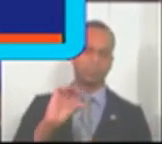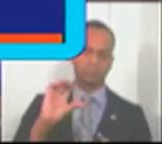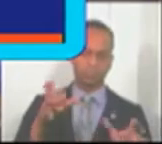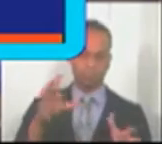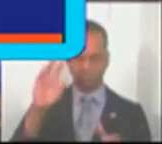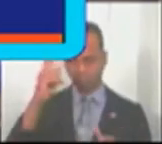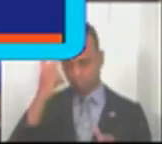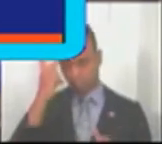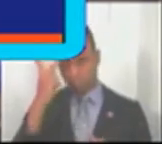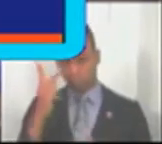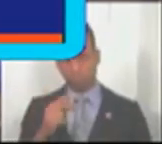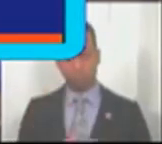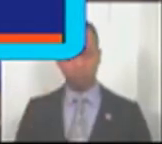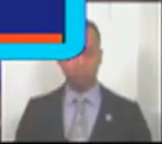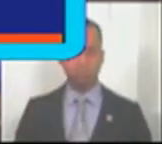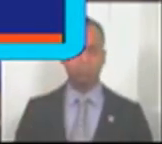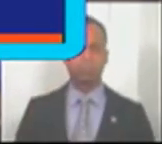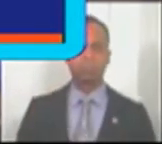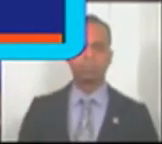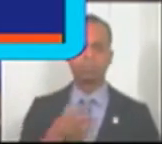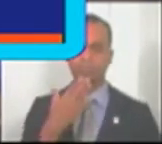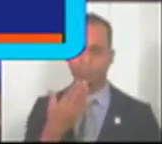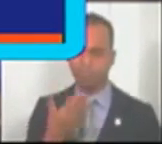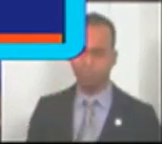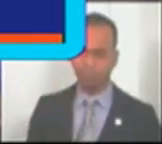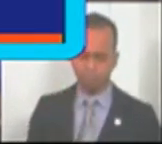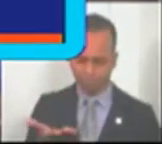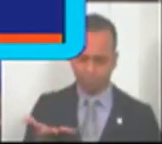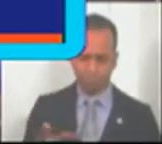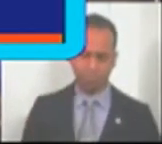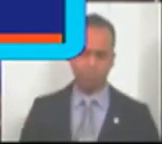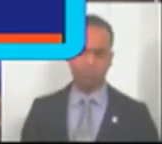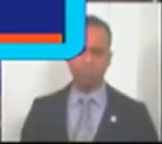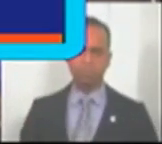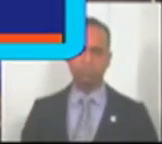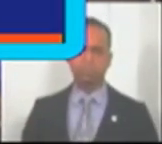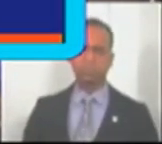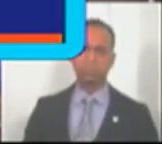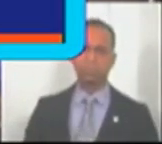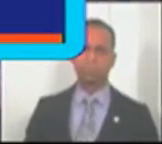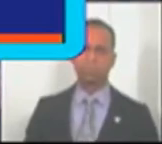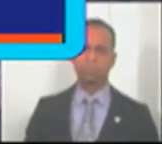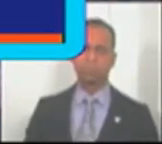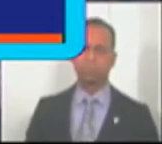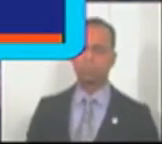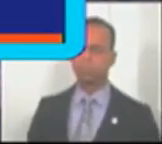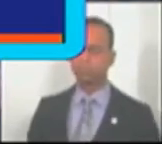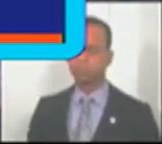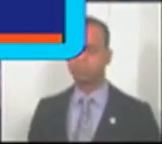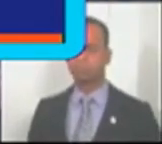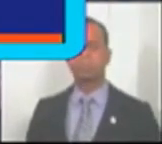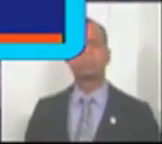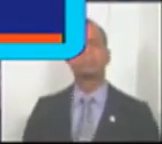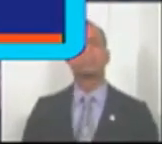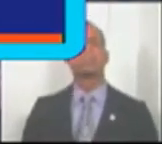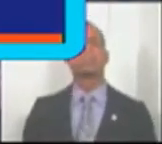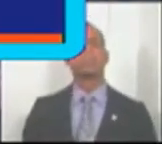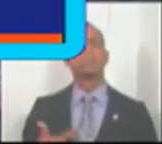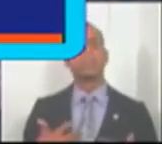político entre nosotros? Muchas gracias y le cedo. Gracias. Soy todo suyo. Muchas gracias, profesor. Yo voy a